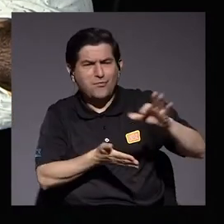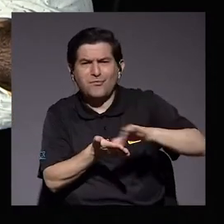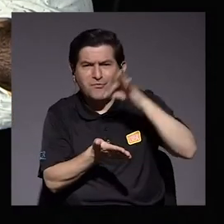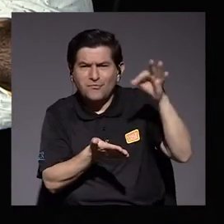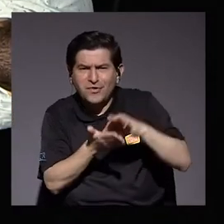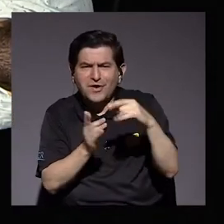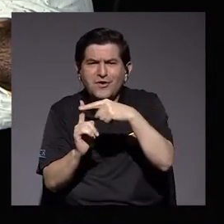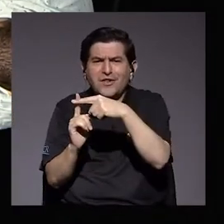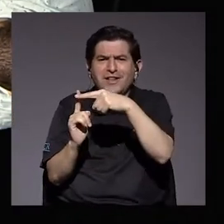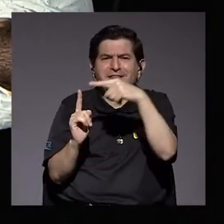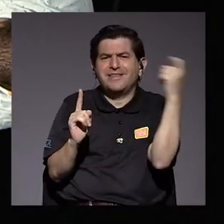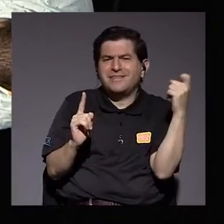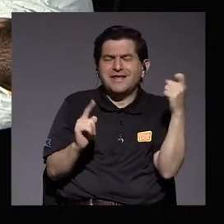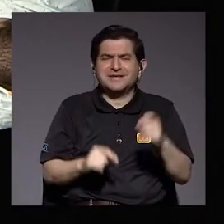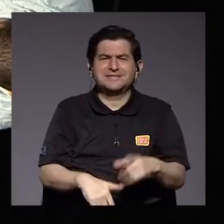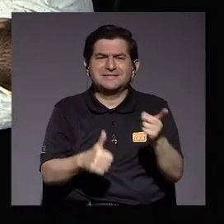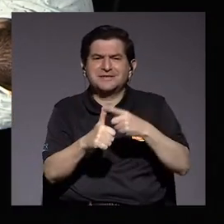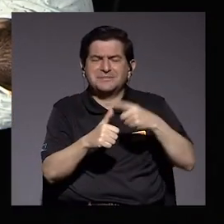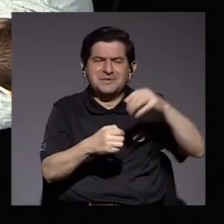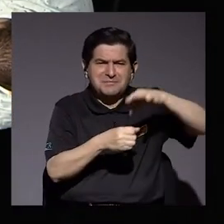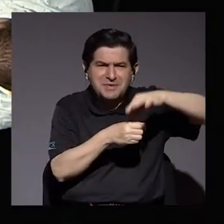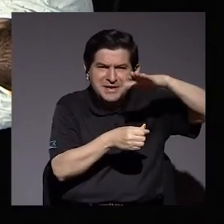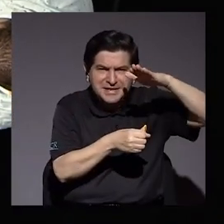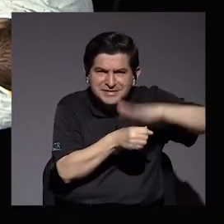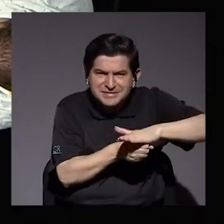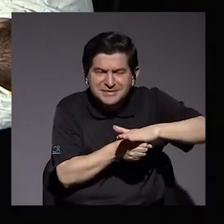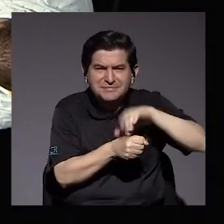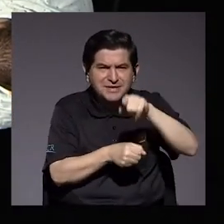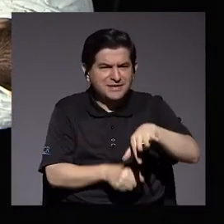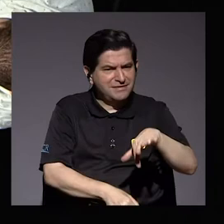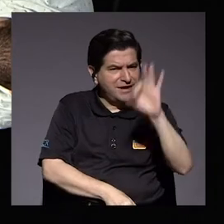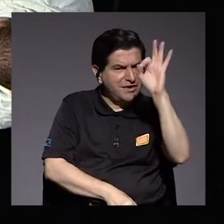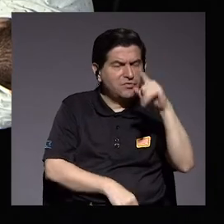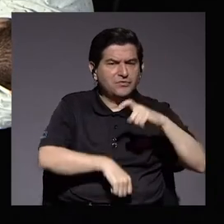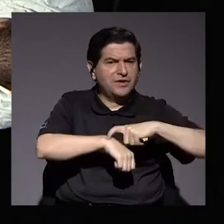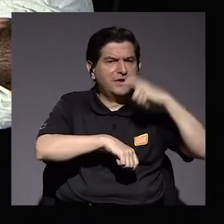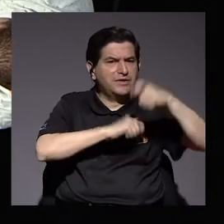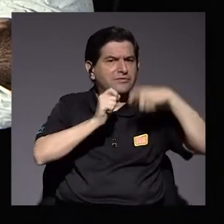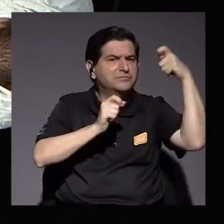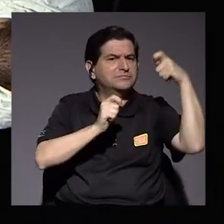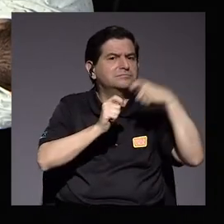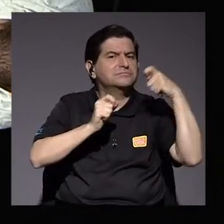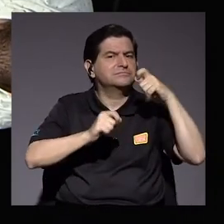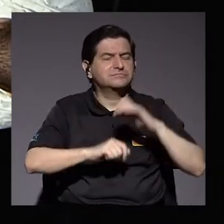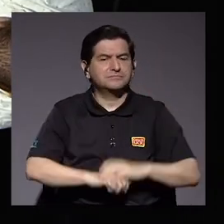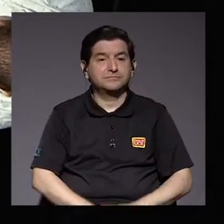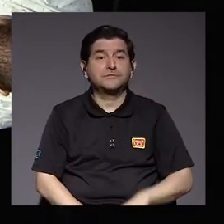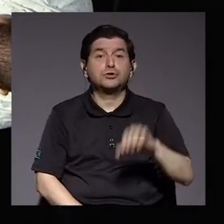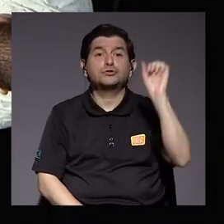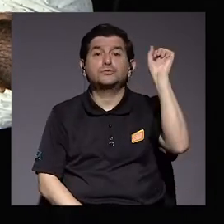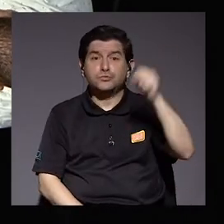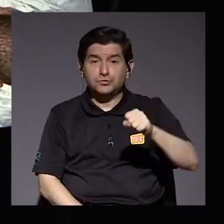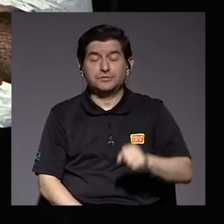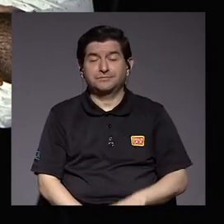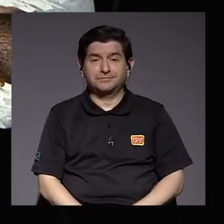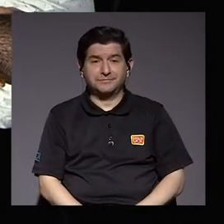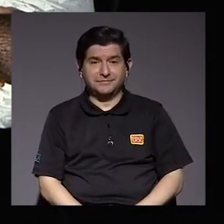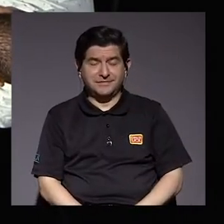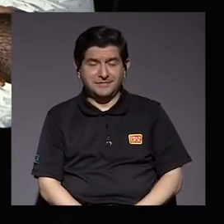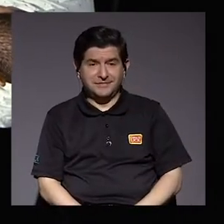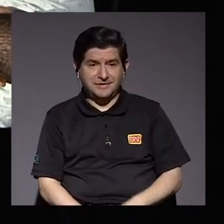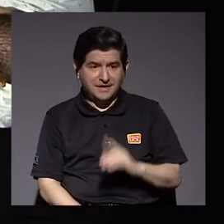frijol desde esa primera semilla que ustedes se encontraron en un momento determinado. Sí, bueno,